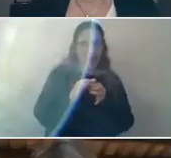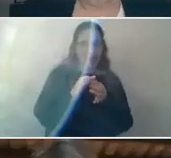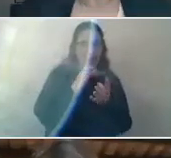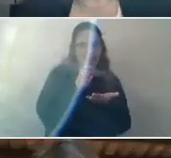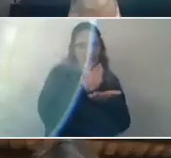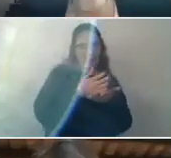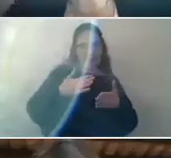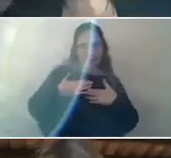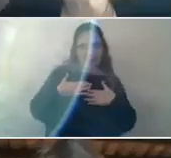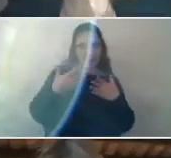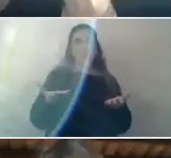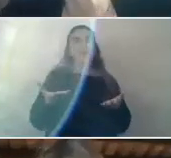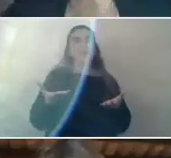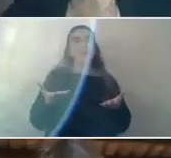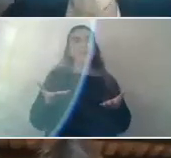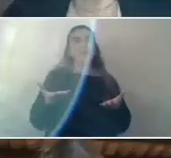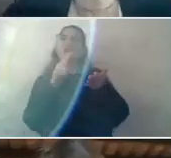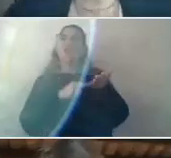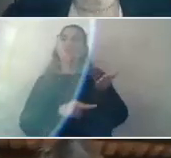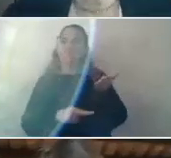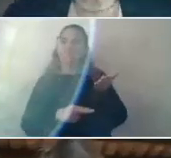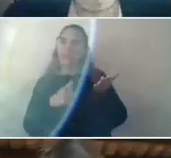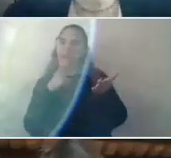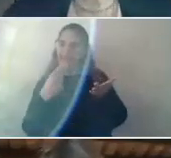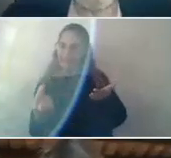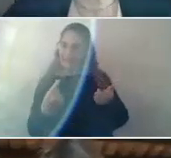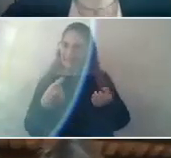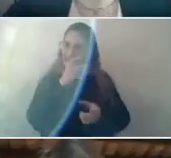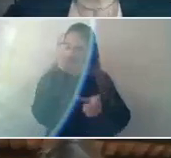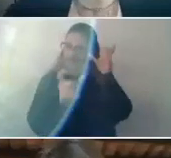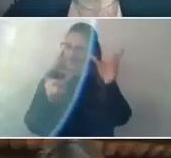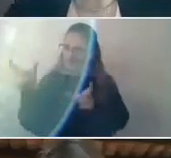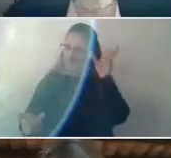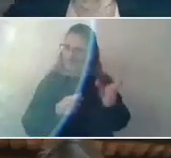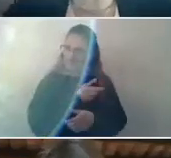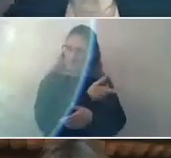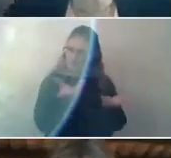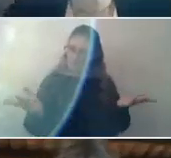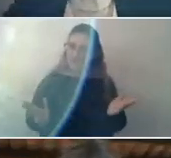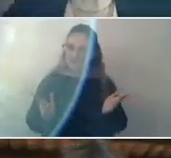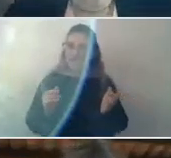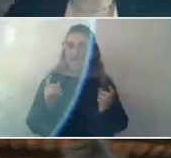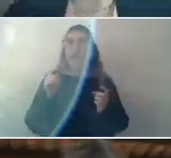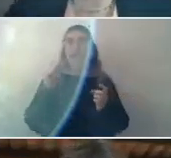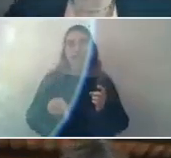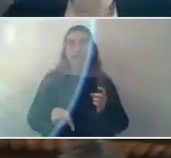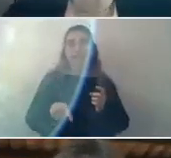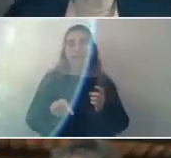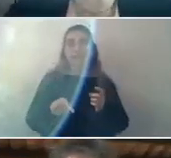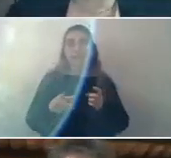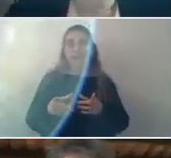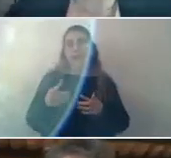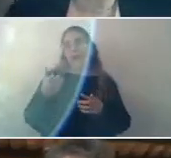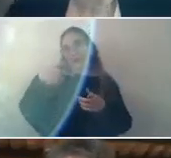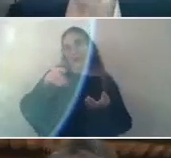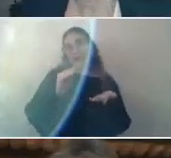es muy crítica de la sociedad que tenemos y esto nos pasó sobre todo a los abogados cuando